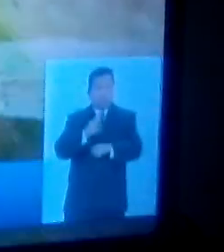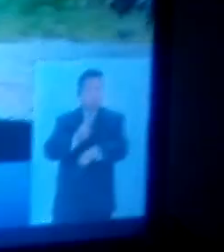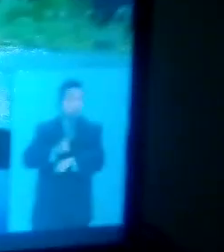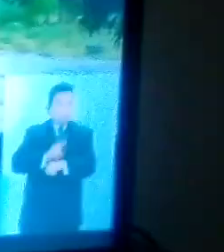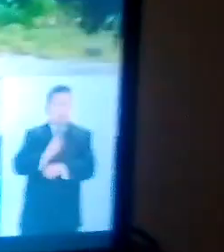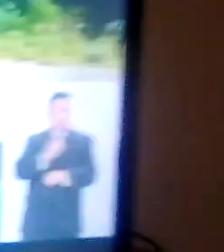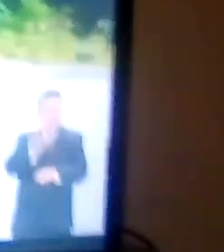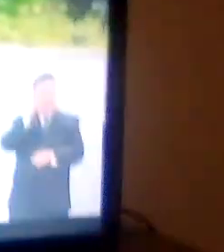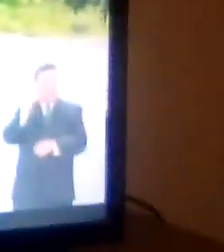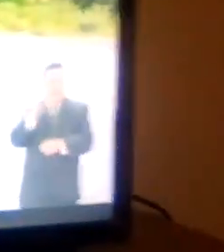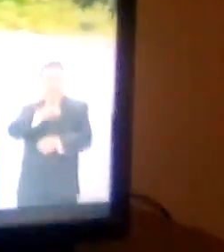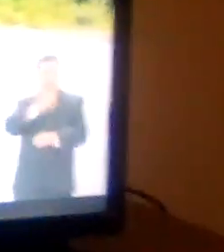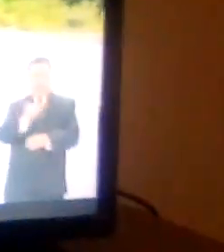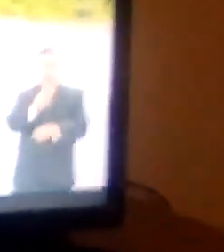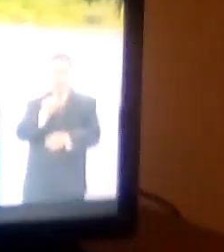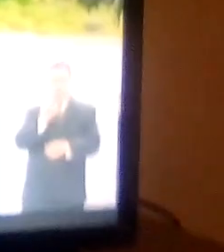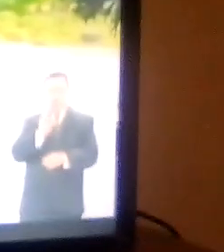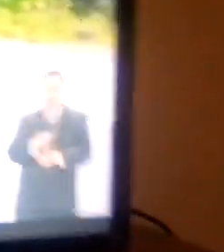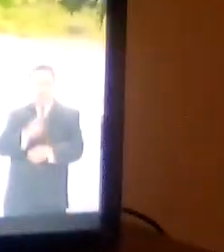río San Juan, que se encuentra